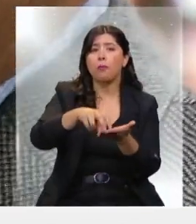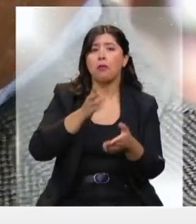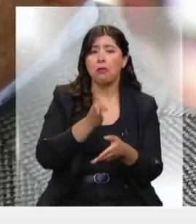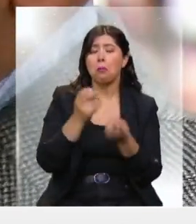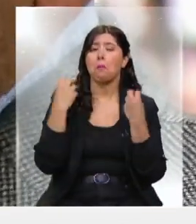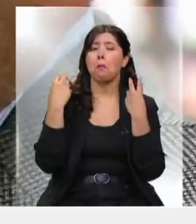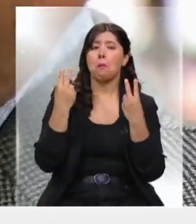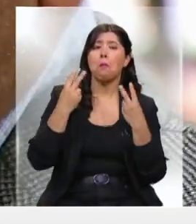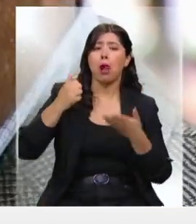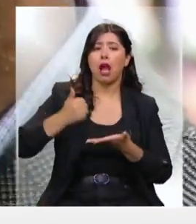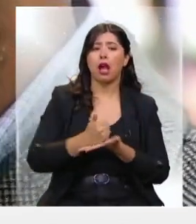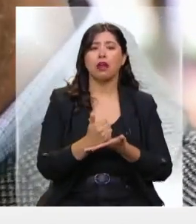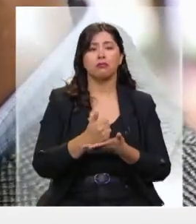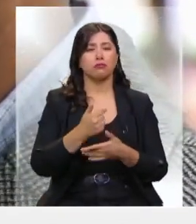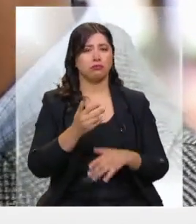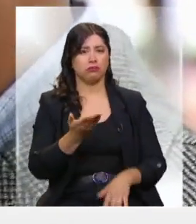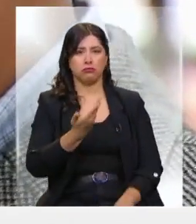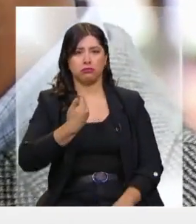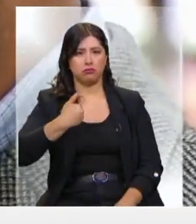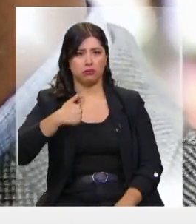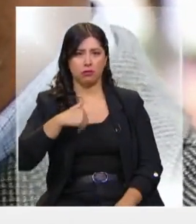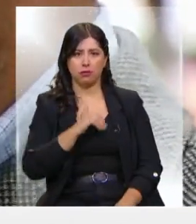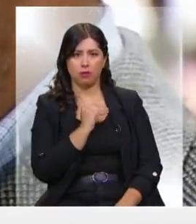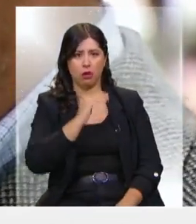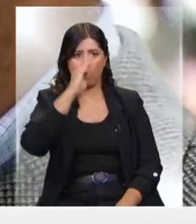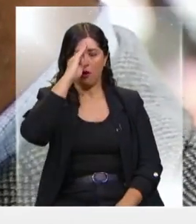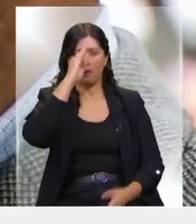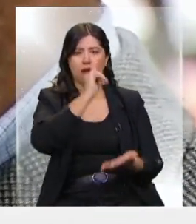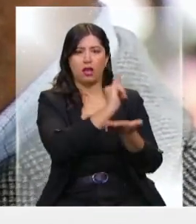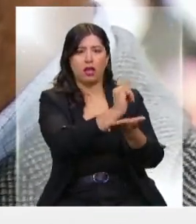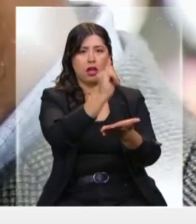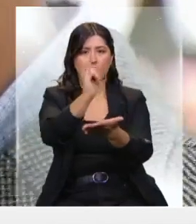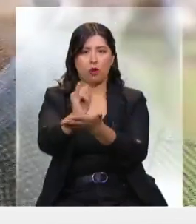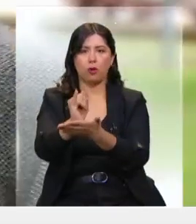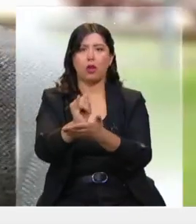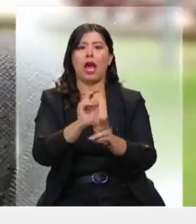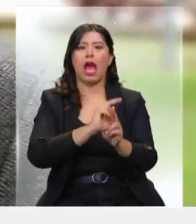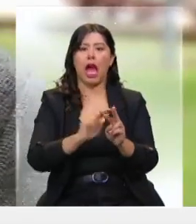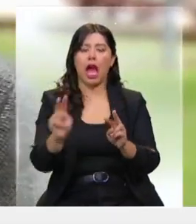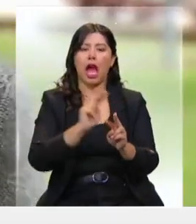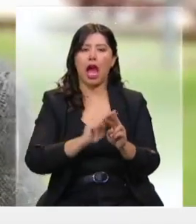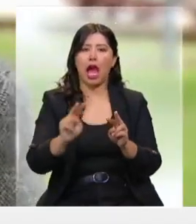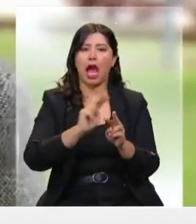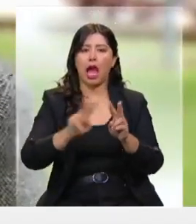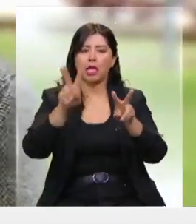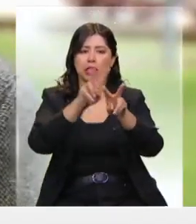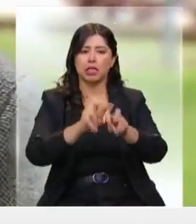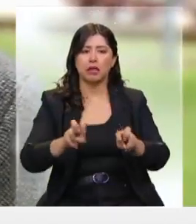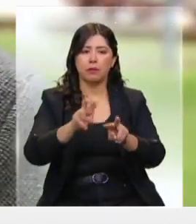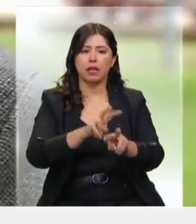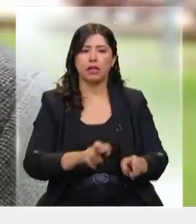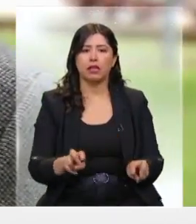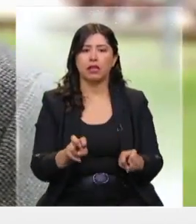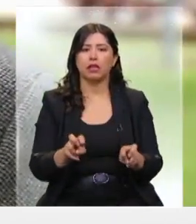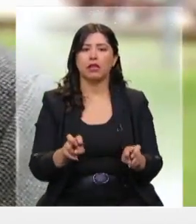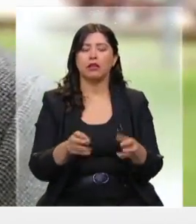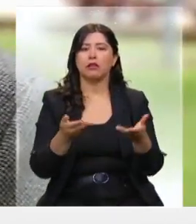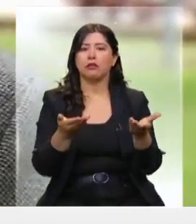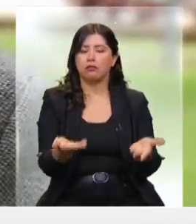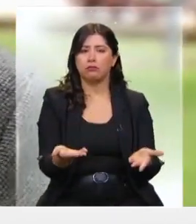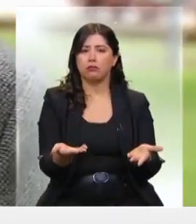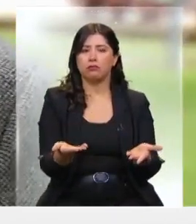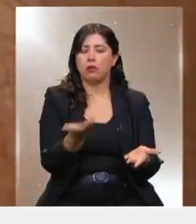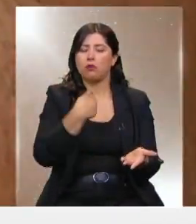Noticias. Nosotros confiamos en las instituciones que hoy día están llevando a cabo las investigaciones respectivas